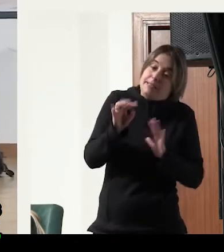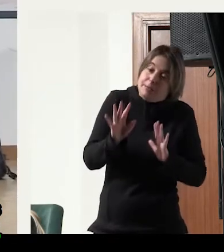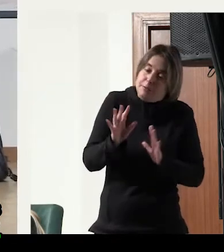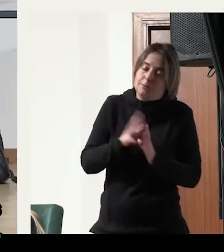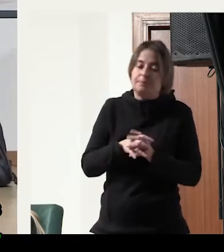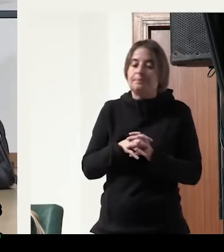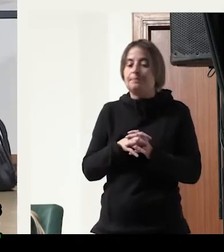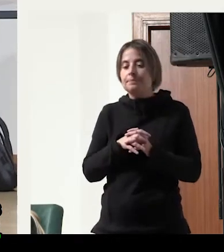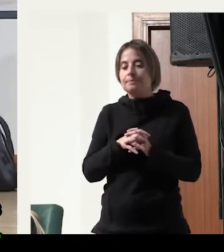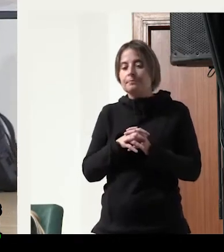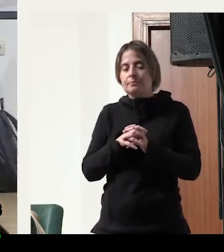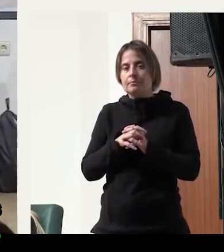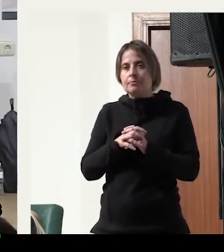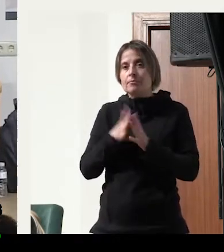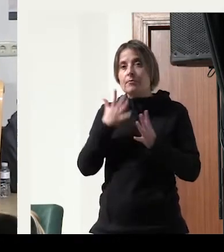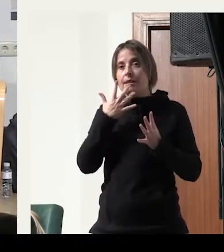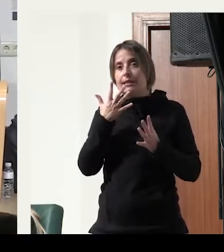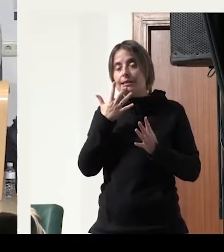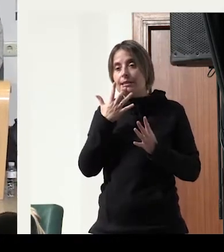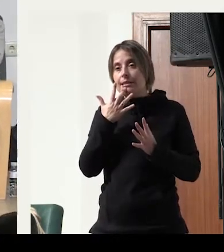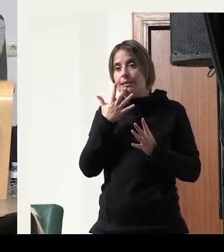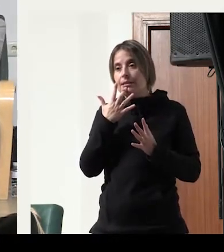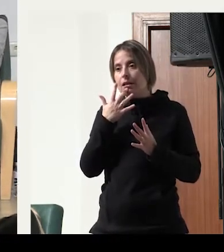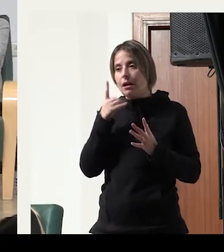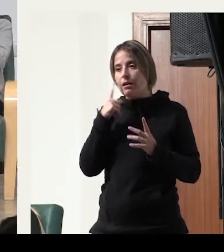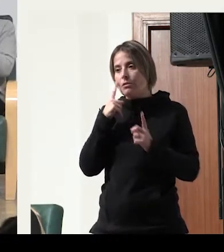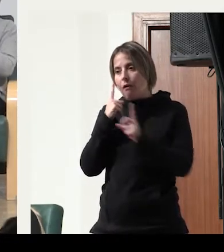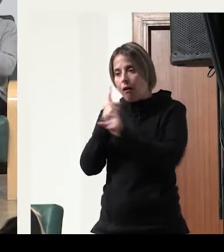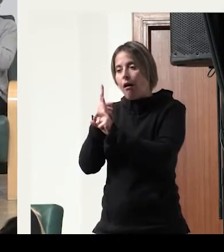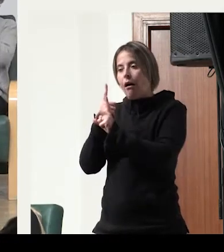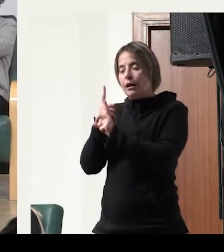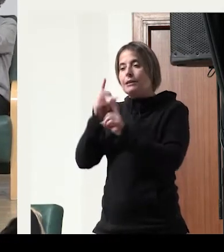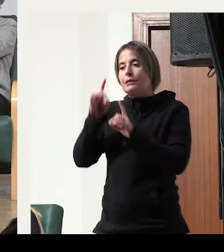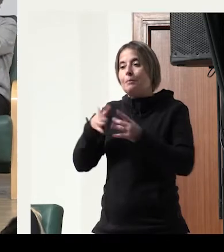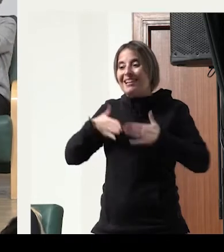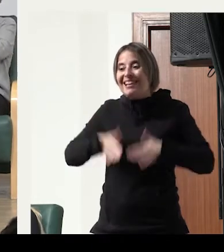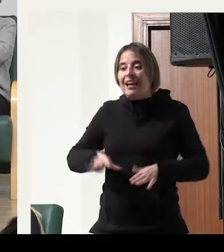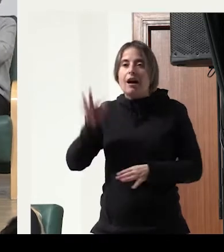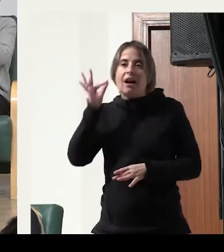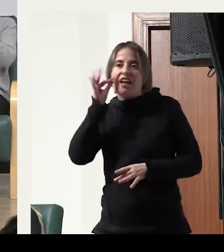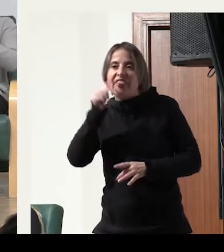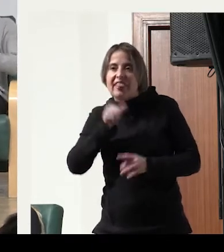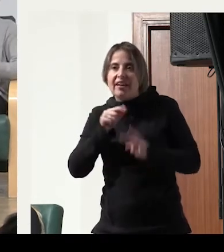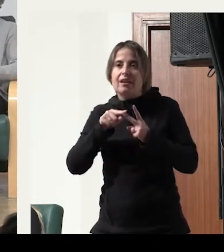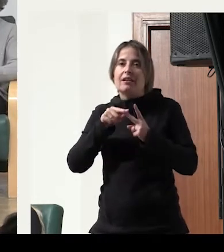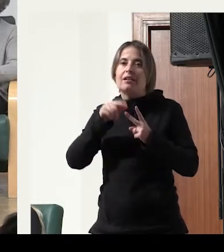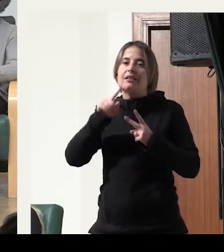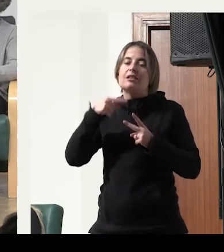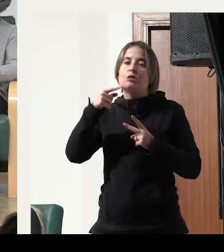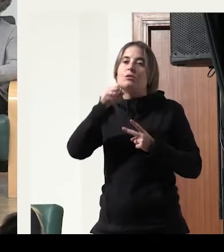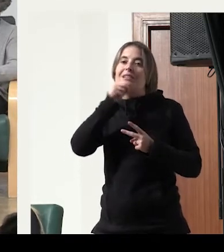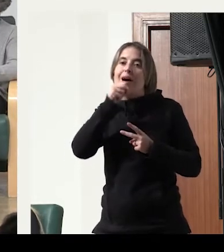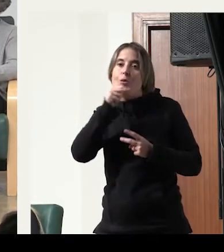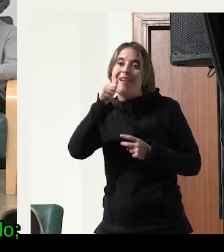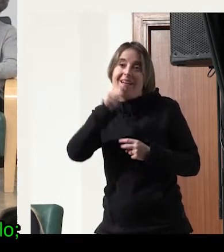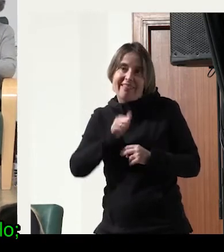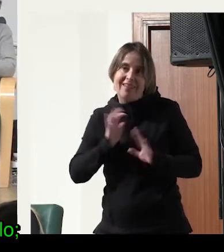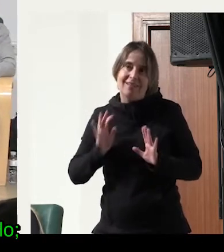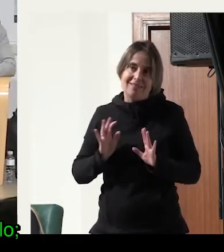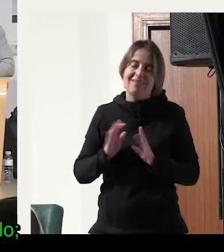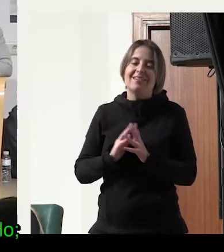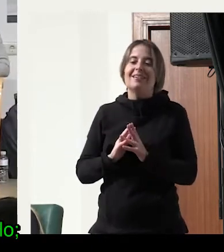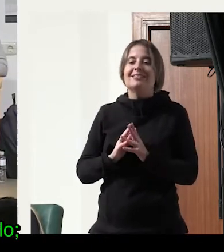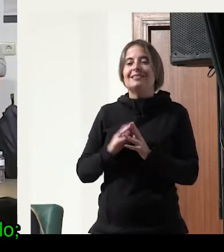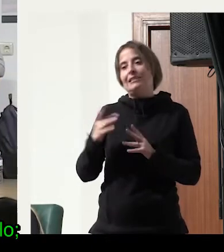claro, si estás solo ahí, pues siempre eres la hija de, luego claro, serás la abuela, ahora serás claro, la abuela de, ¿no?, a una claro, edad determinada. Entonces,